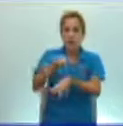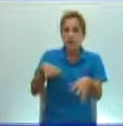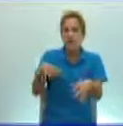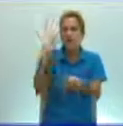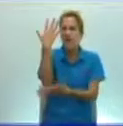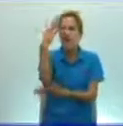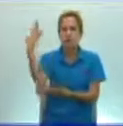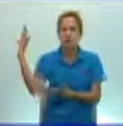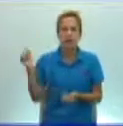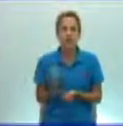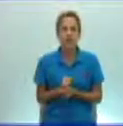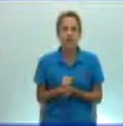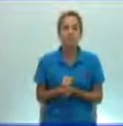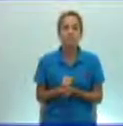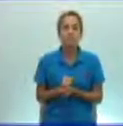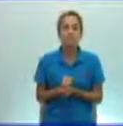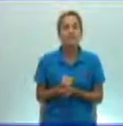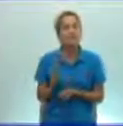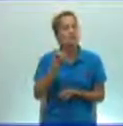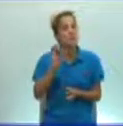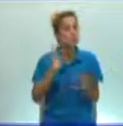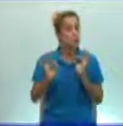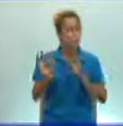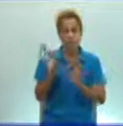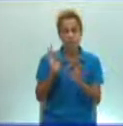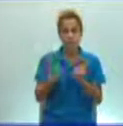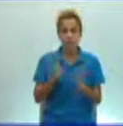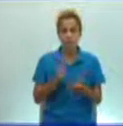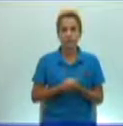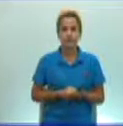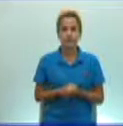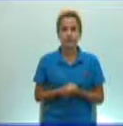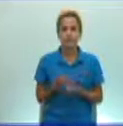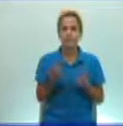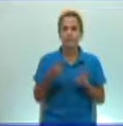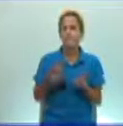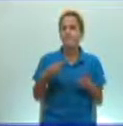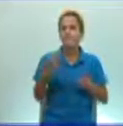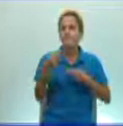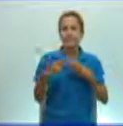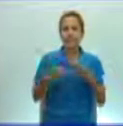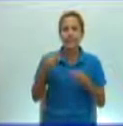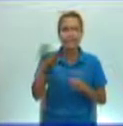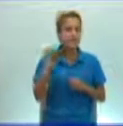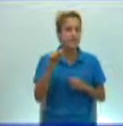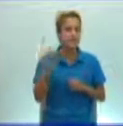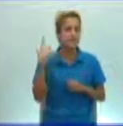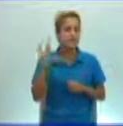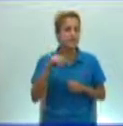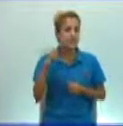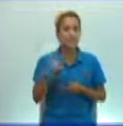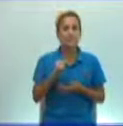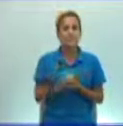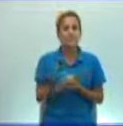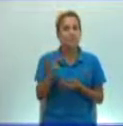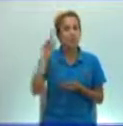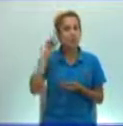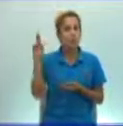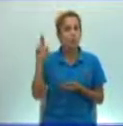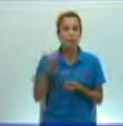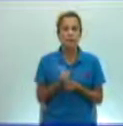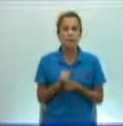naturaleza, así como su cuidado. Para la realización de esta actividad, recuerden que